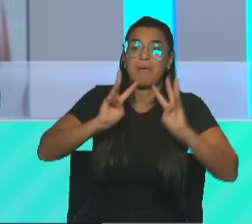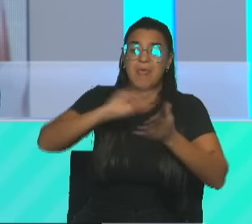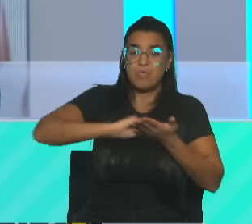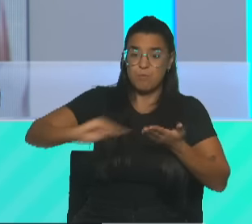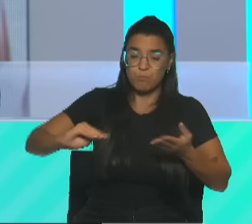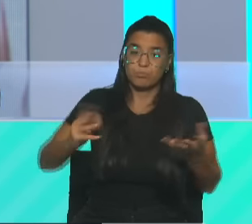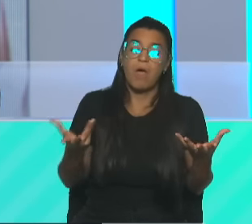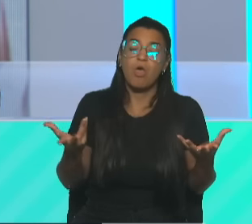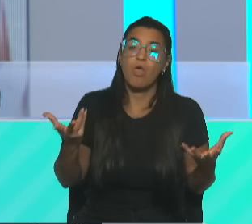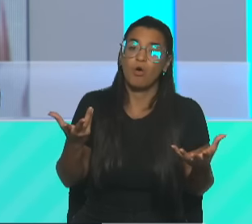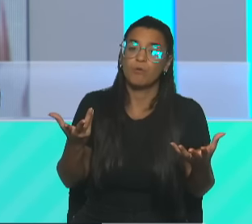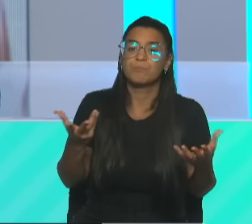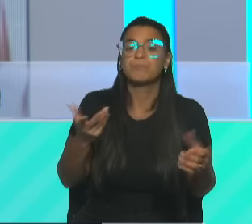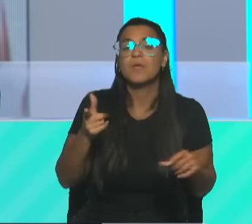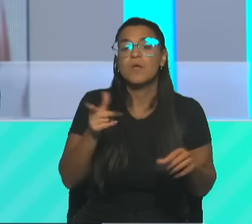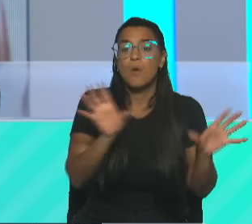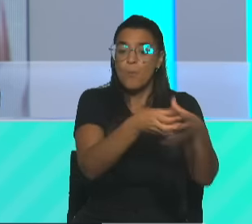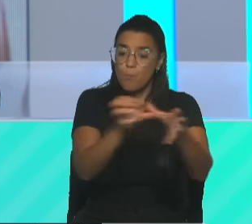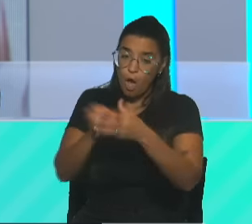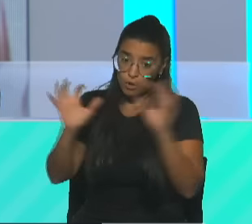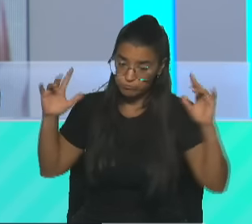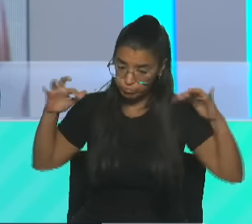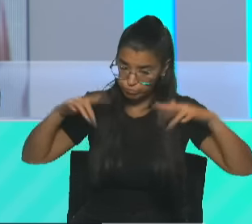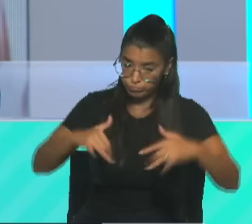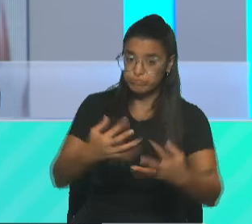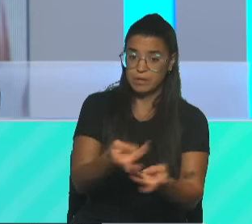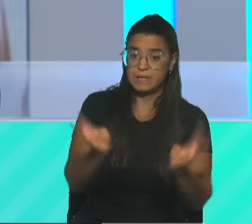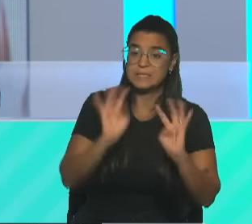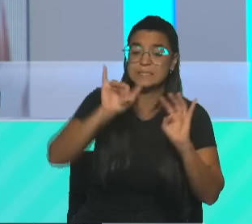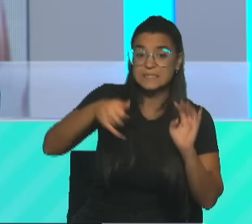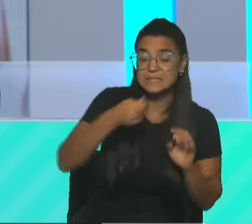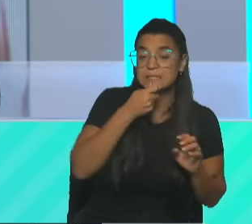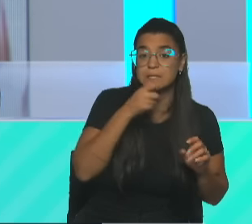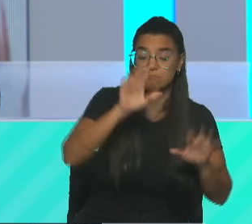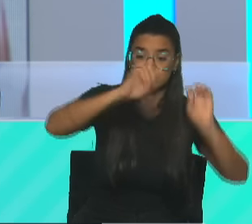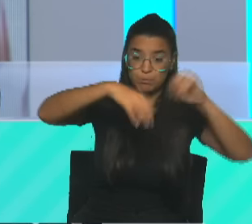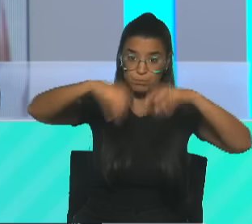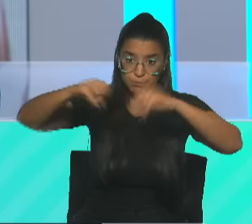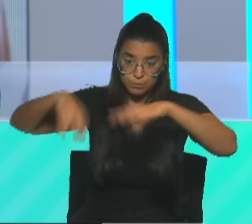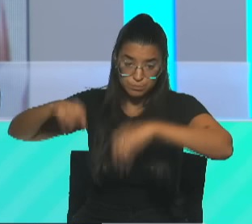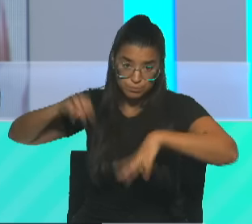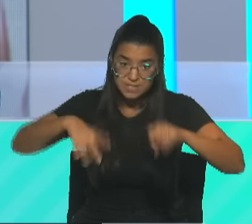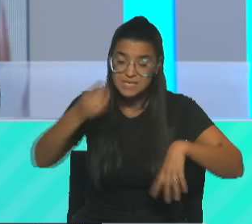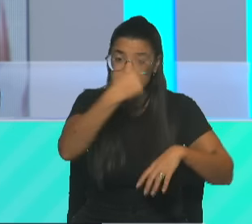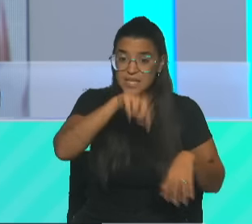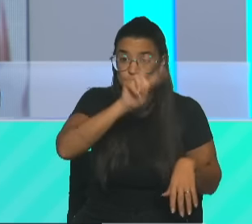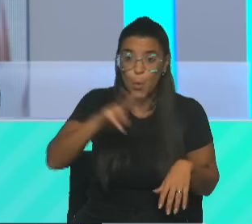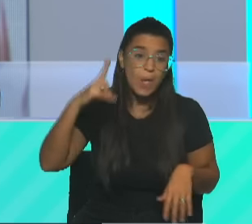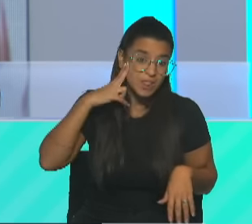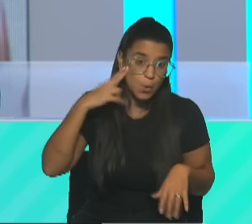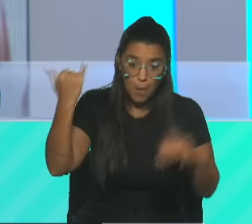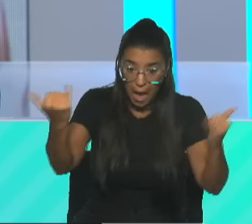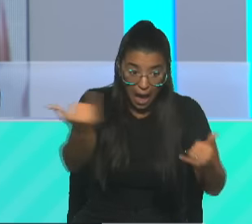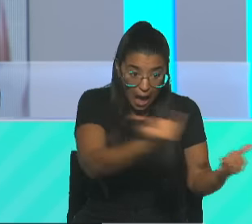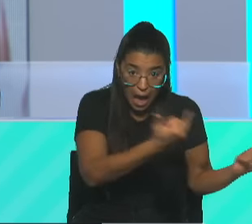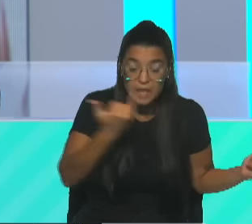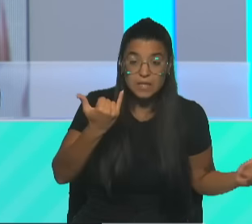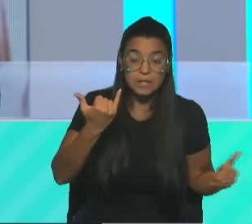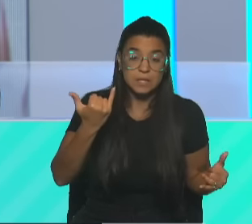que está convocado varios bloques van a bajar al recinto si hay quórum es decir si están los 129 legisladores